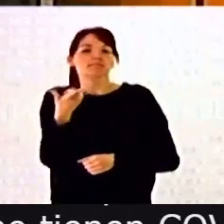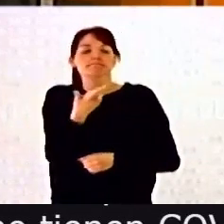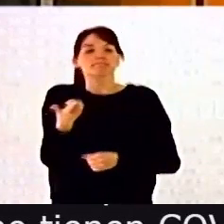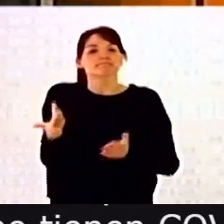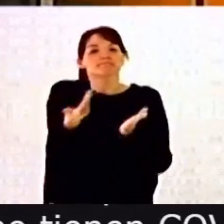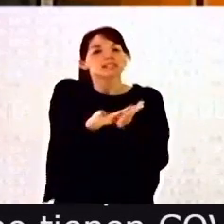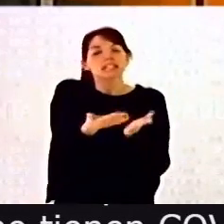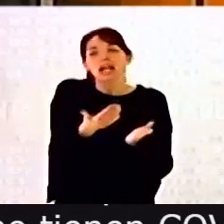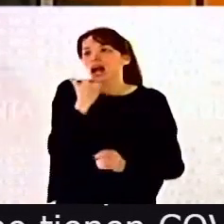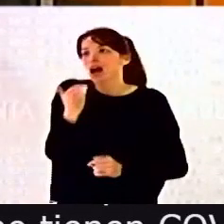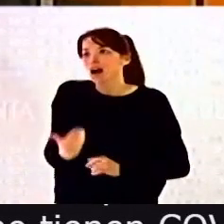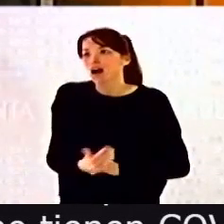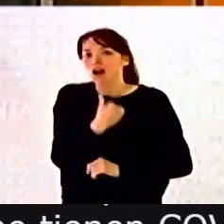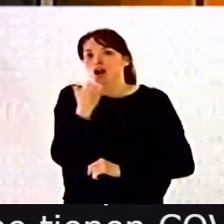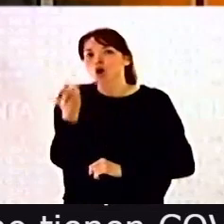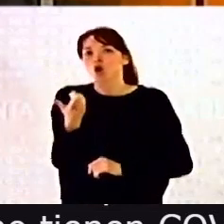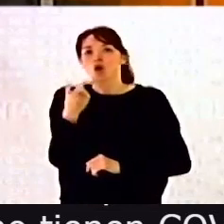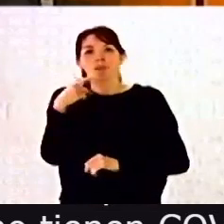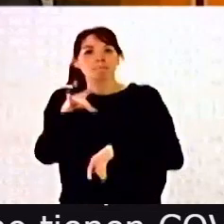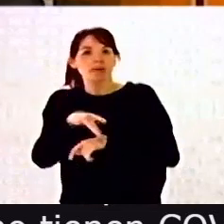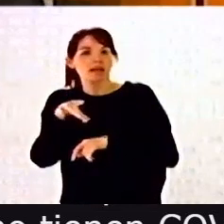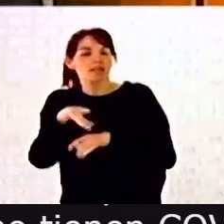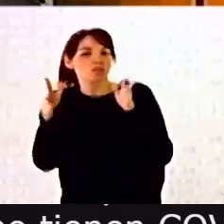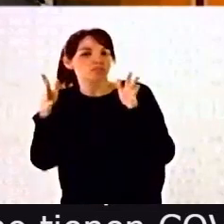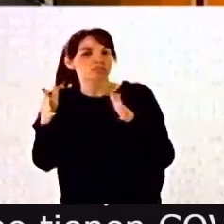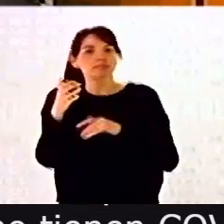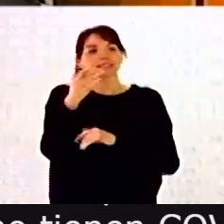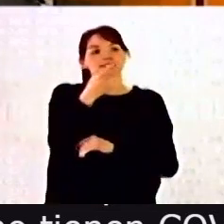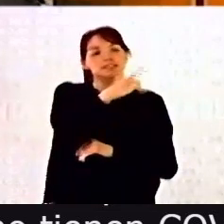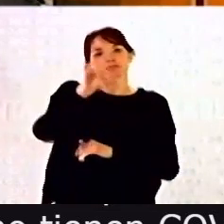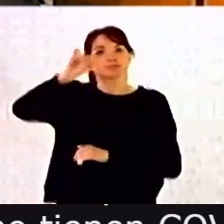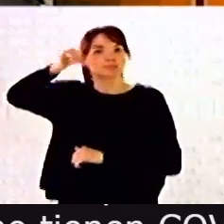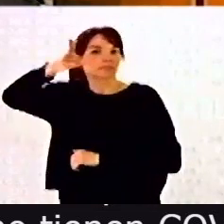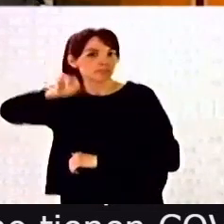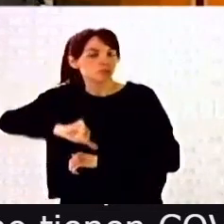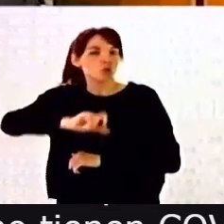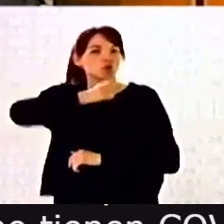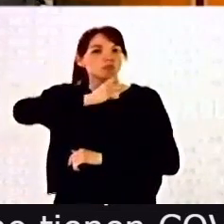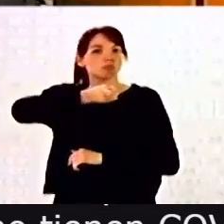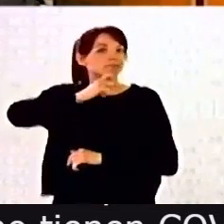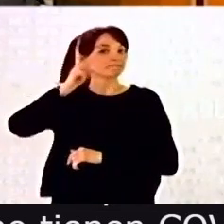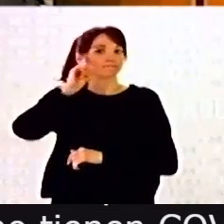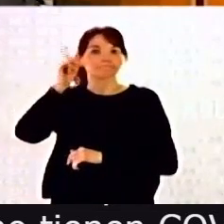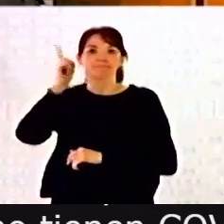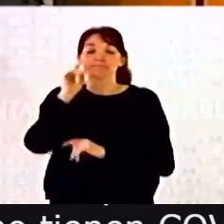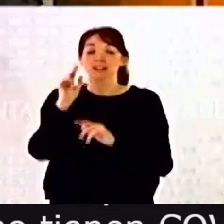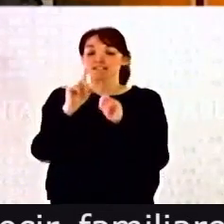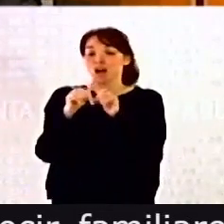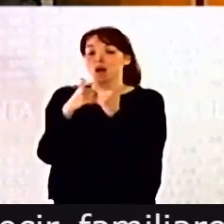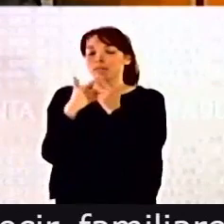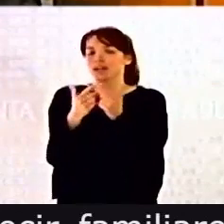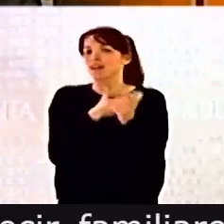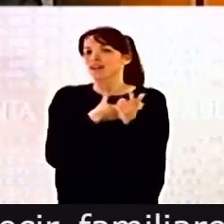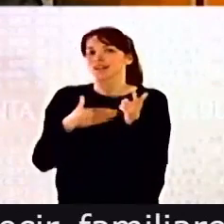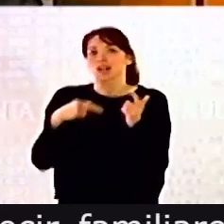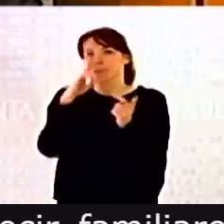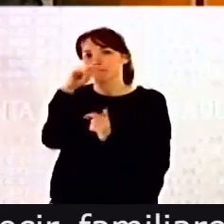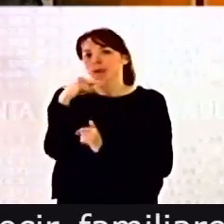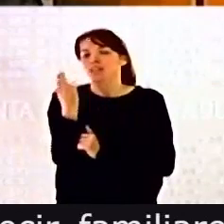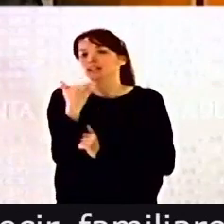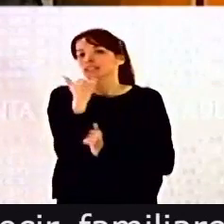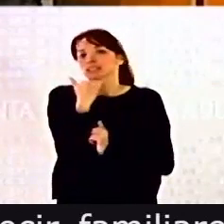si tiene base sanitaria, si se va a autorizar, es decir, familiares que quieren, entre comillas, recuperar a sus padres, a